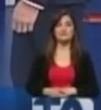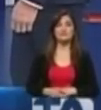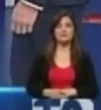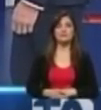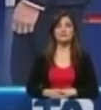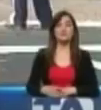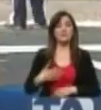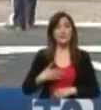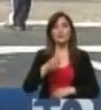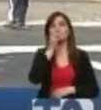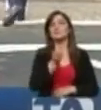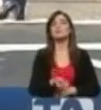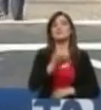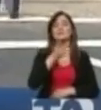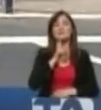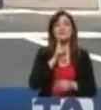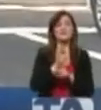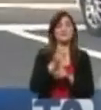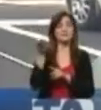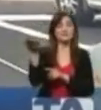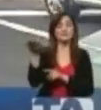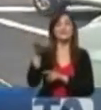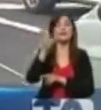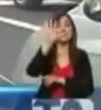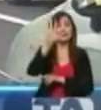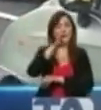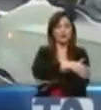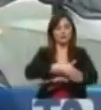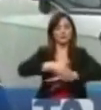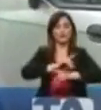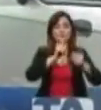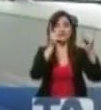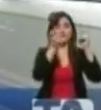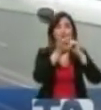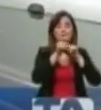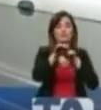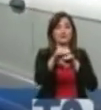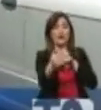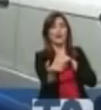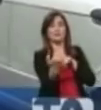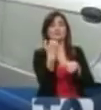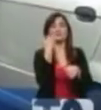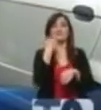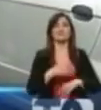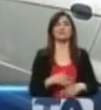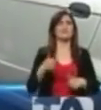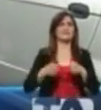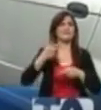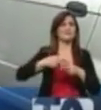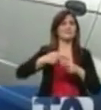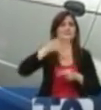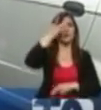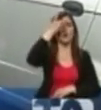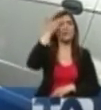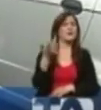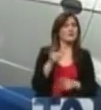¿Qué tal, chicos? ¿Cómo están? Muy buenos días en casa. Les cuento que cinco vías han cambiado de sentido. ¿Cuáles son estas? ¿Por qué